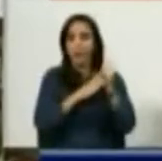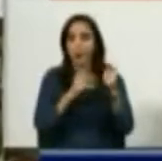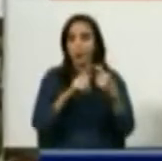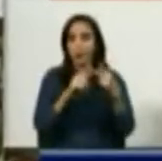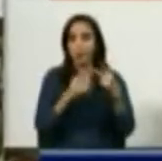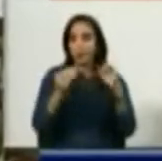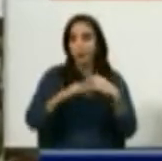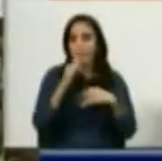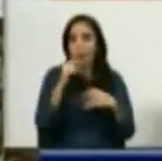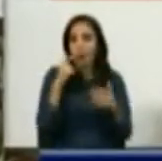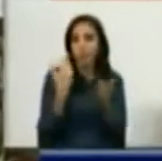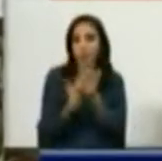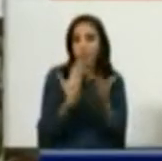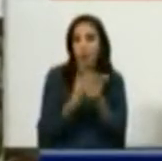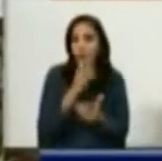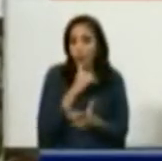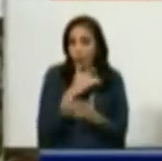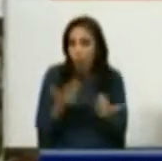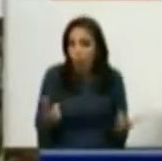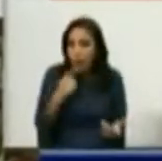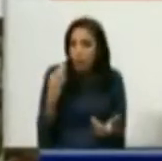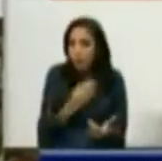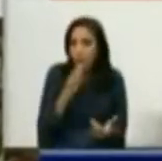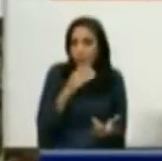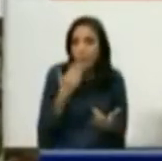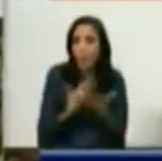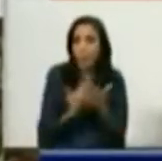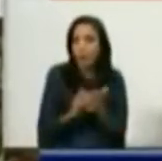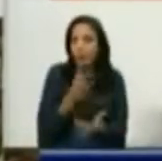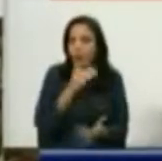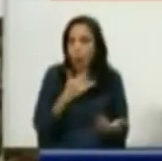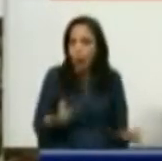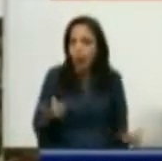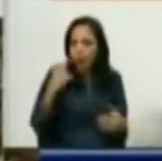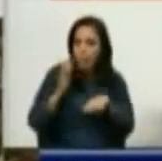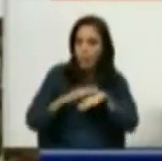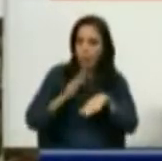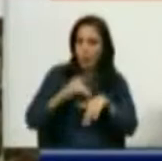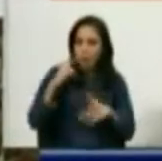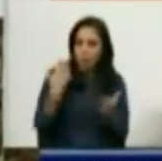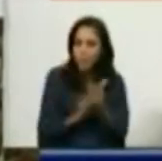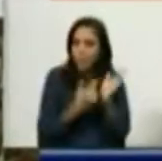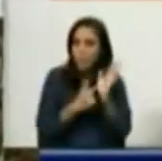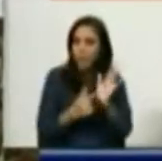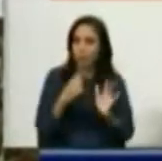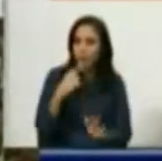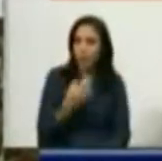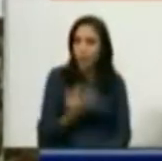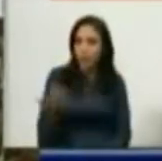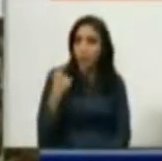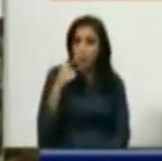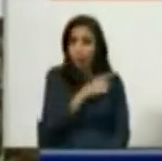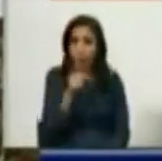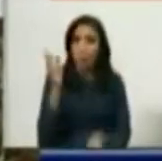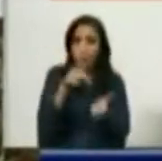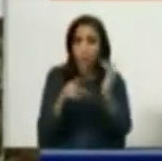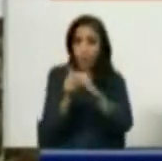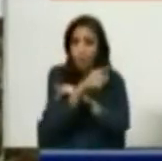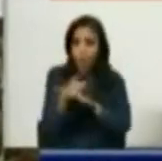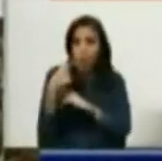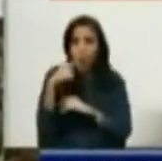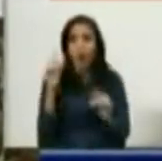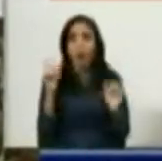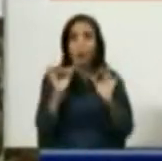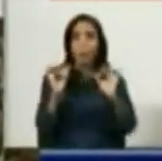no tienen presentan una propuesta al país de verdad porque no la presentan ellos participaron porque ellos se creen